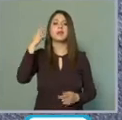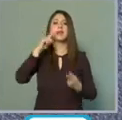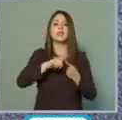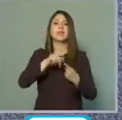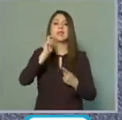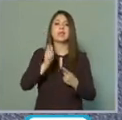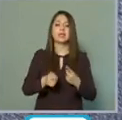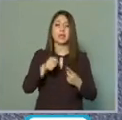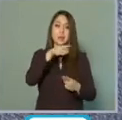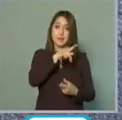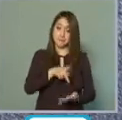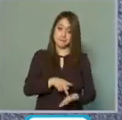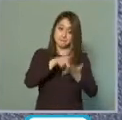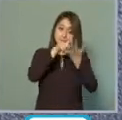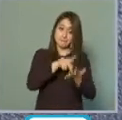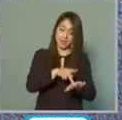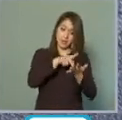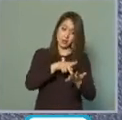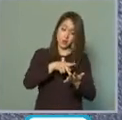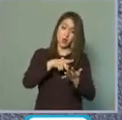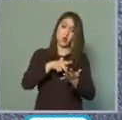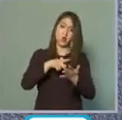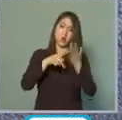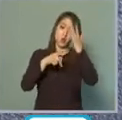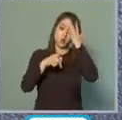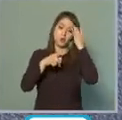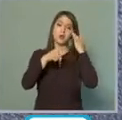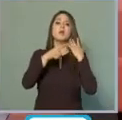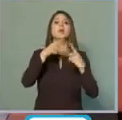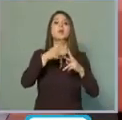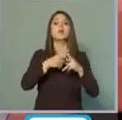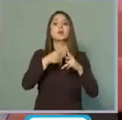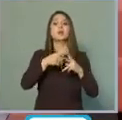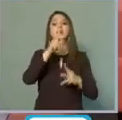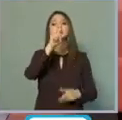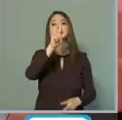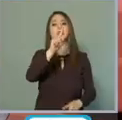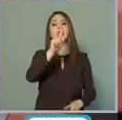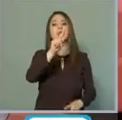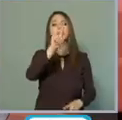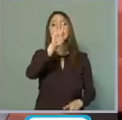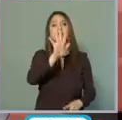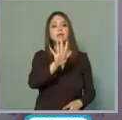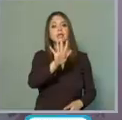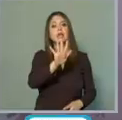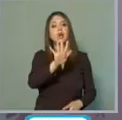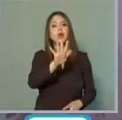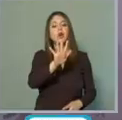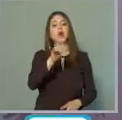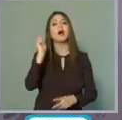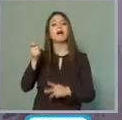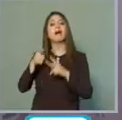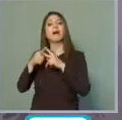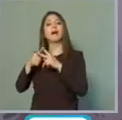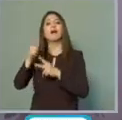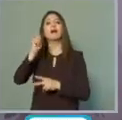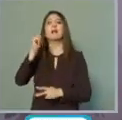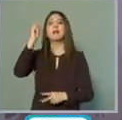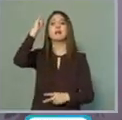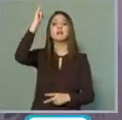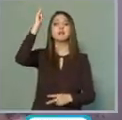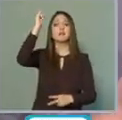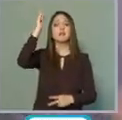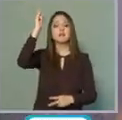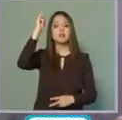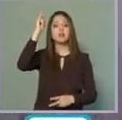Vamos a dividir el peso en kilogramos el O peso sea, en kilogramos. 75 y lo vamos a dividir entre la estatura en metros